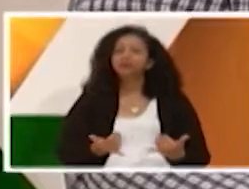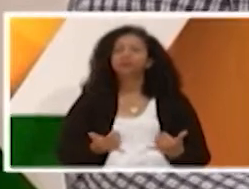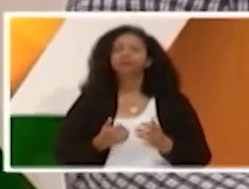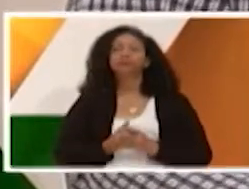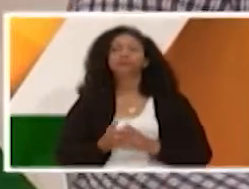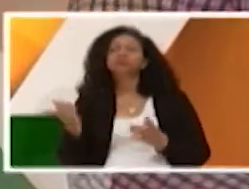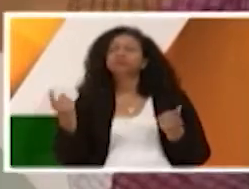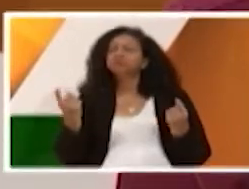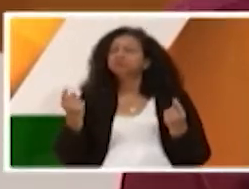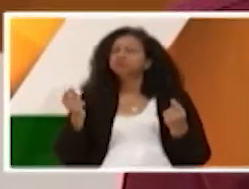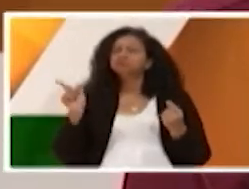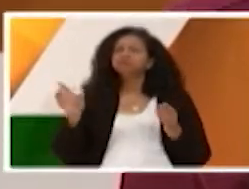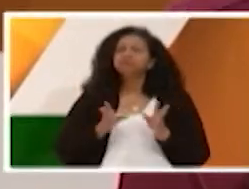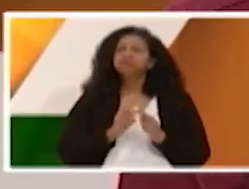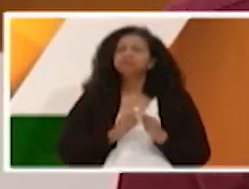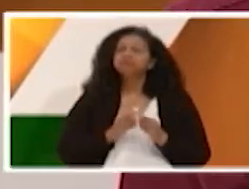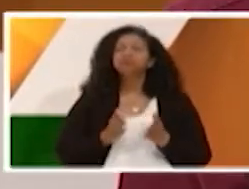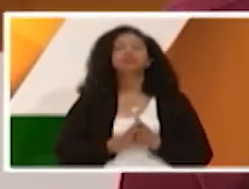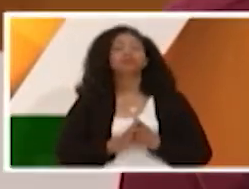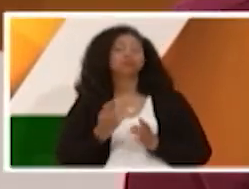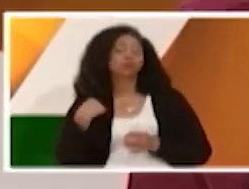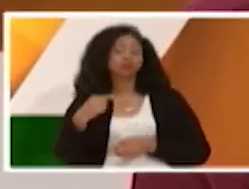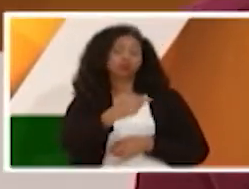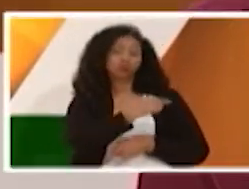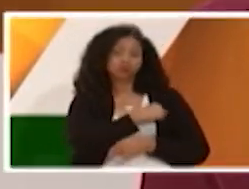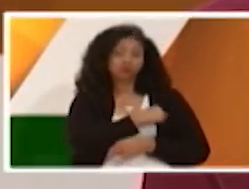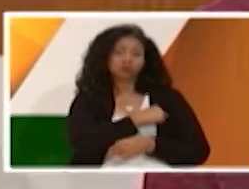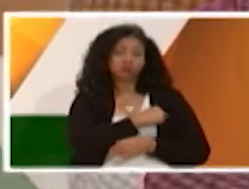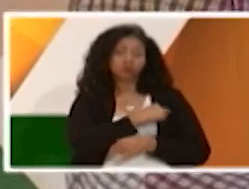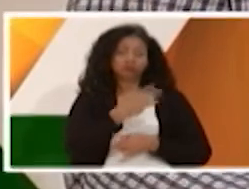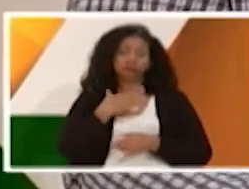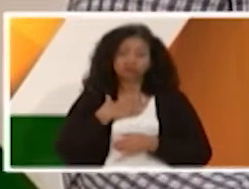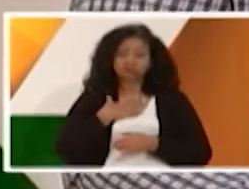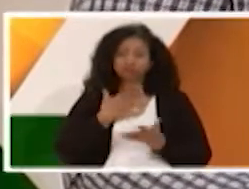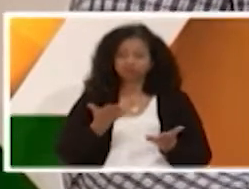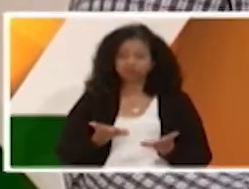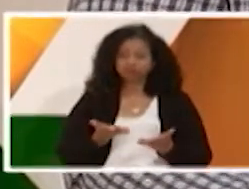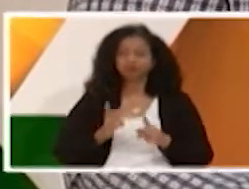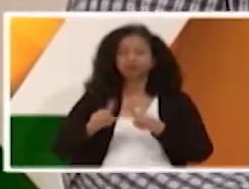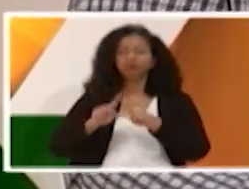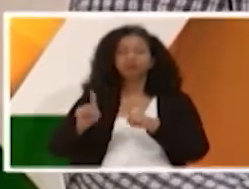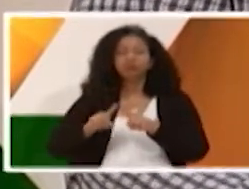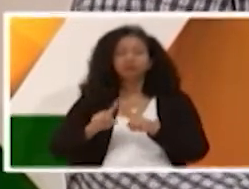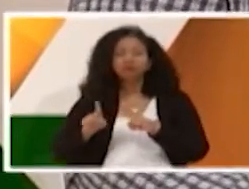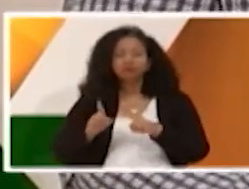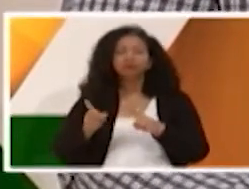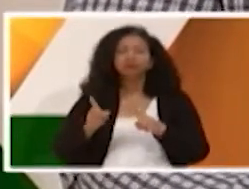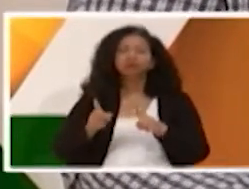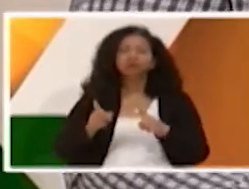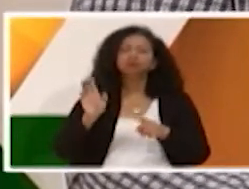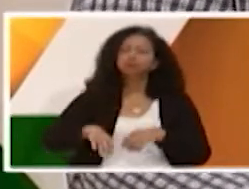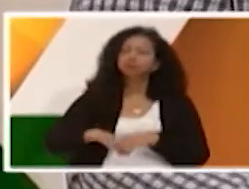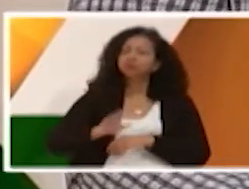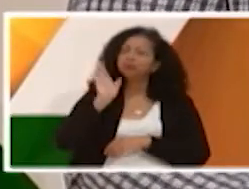en el club? ¿Qué hacías? Bueno, nosotros, por lo menos en mi caso, yo participaba en diferentes disciplinas, tanto